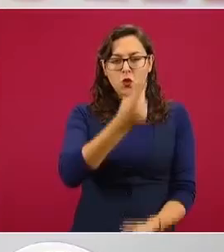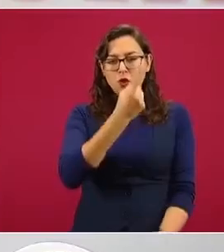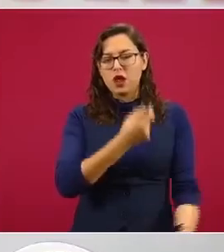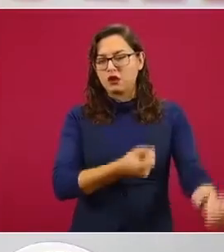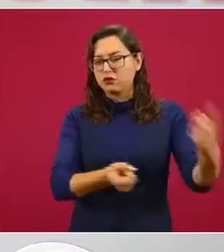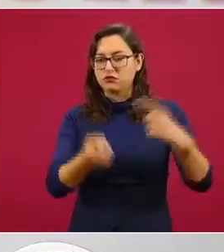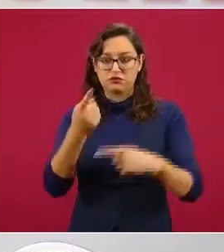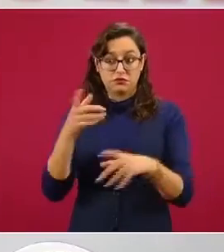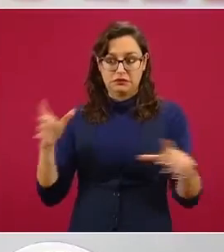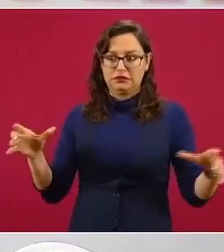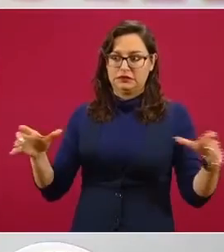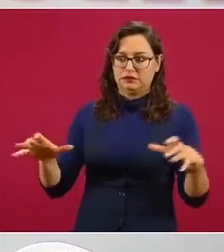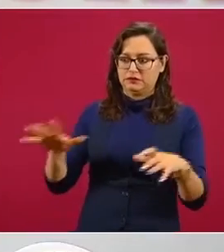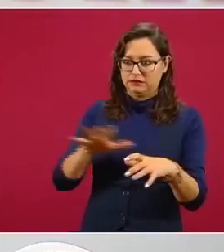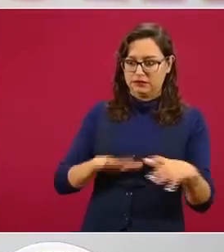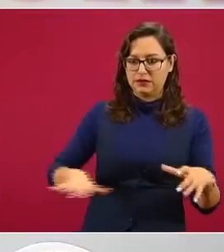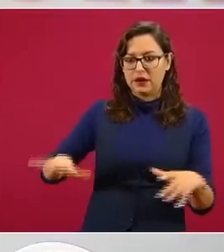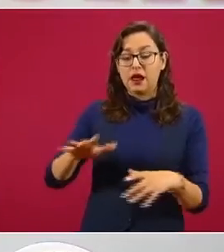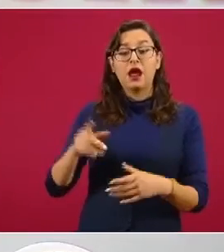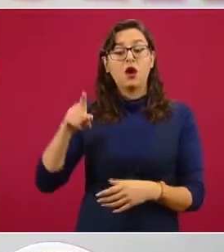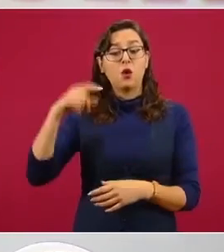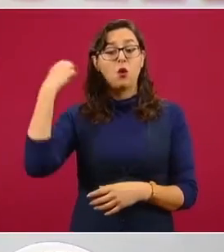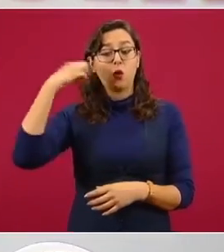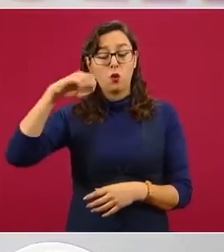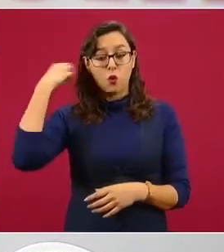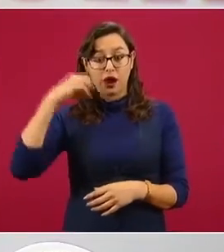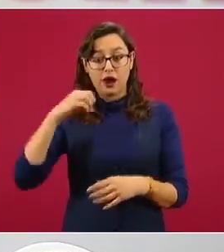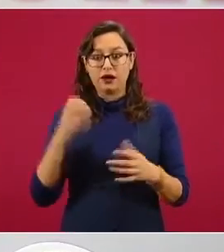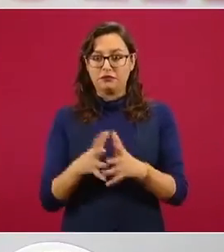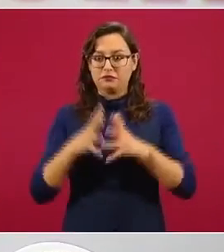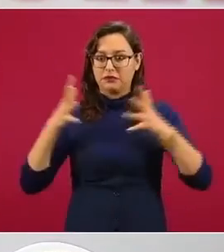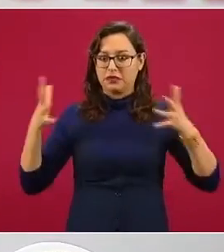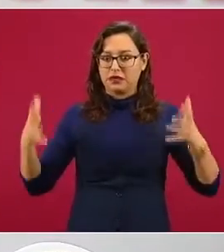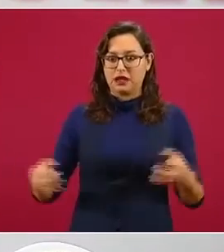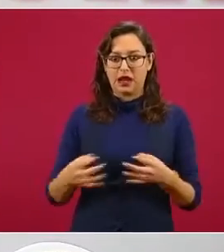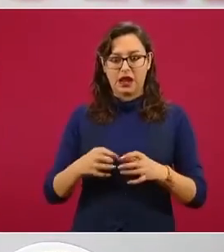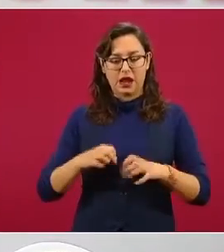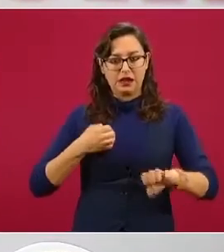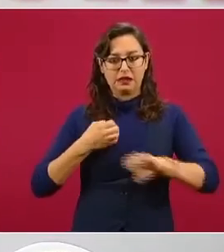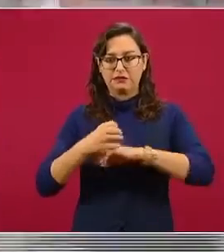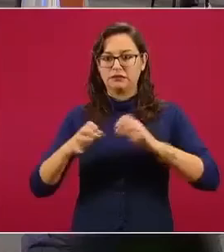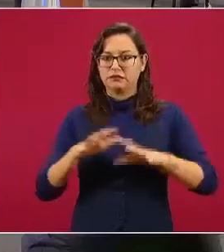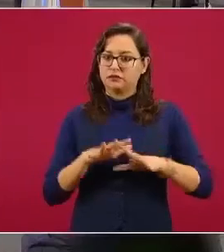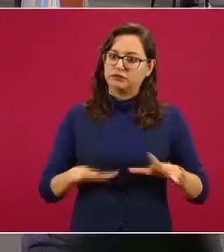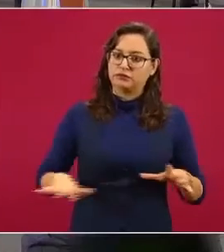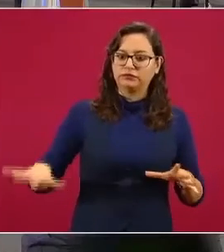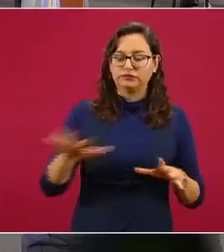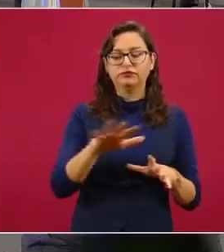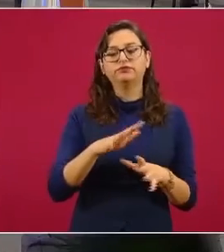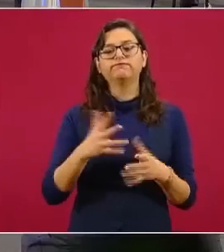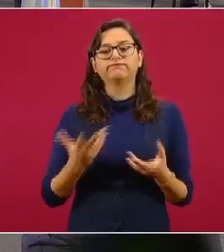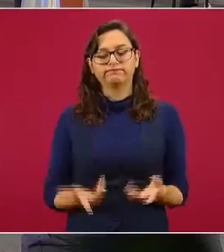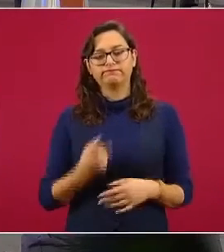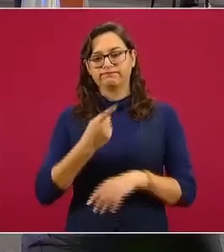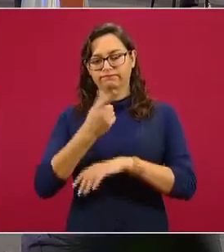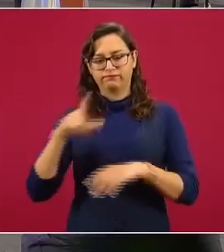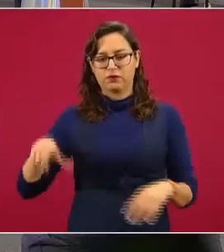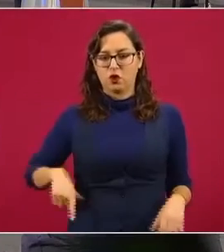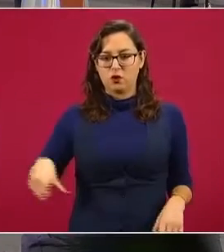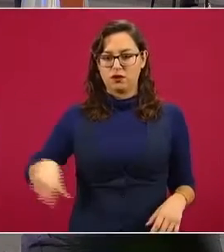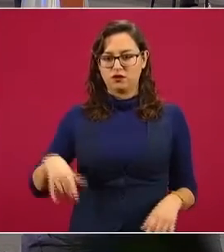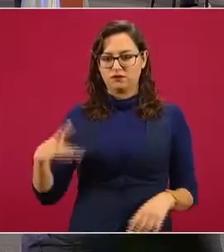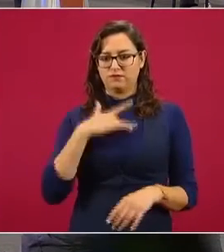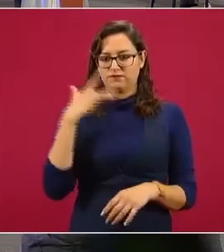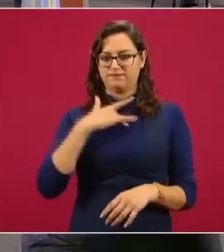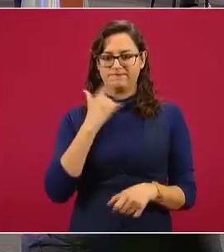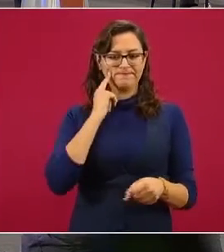En Oaxaca, por sus características territoriales, el gobierno del estado ha tenido una muy buena actividad de identificación